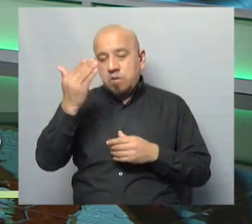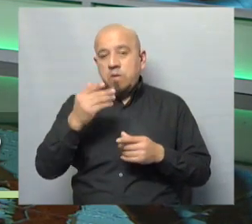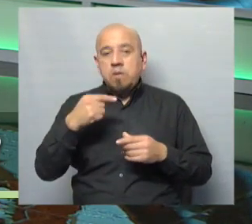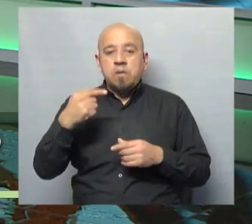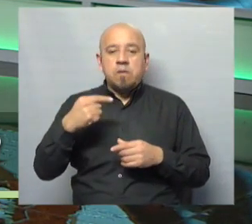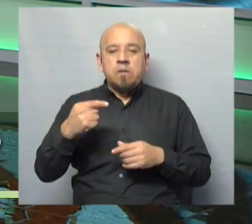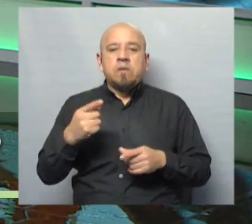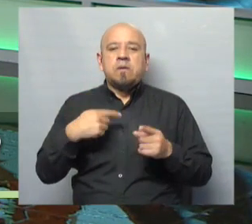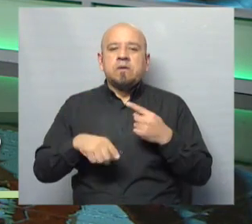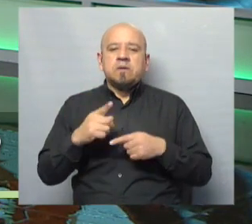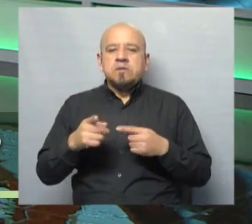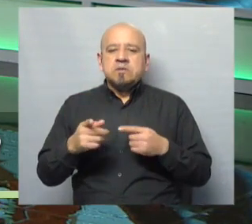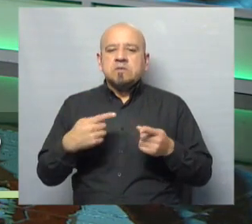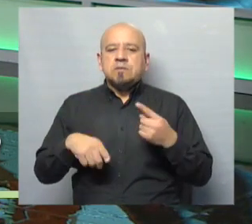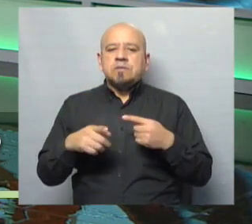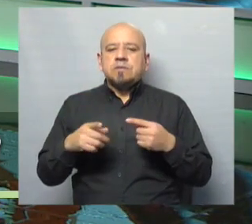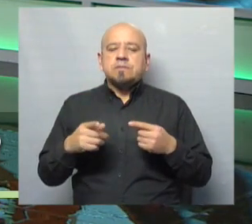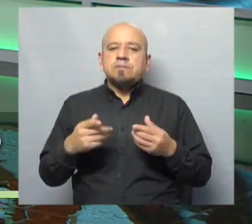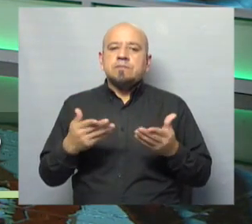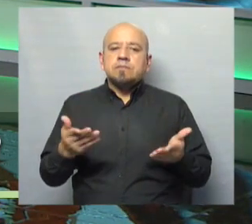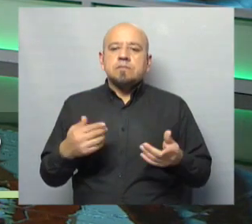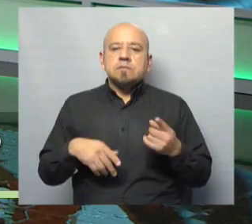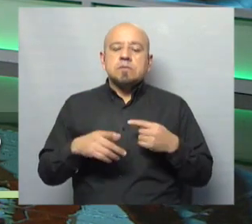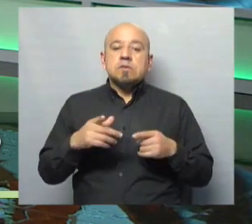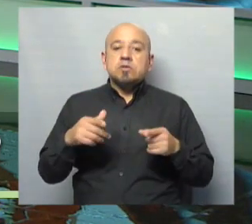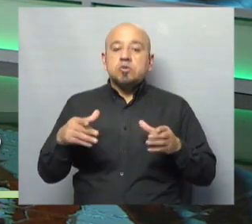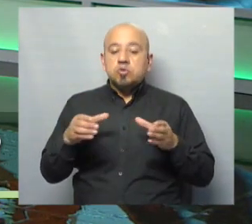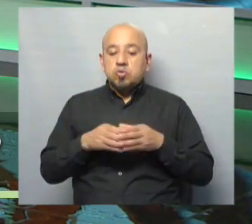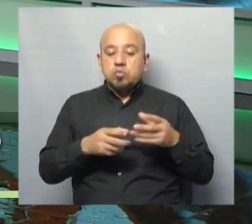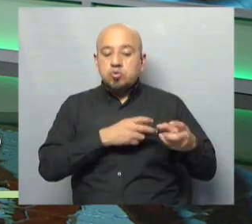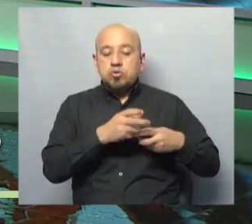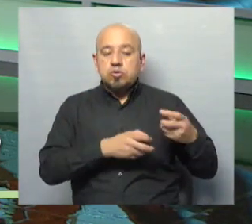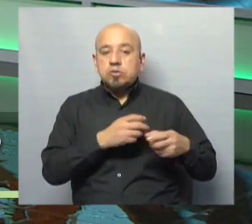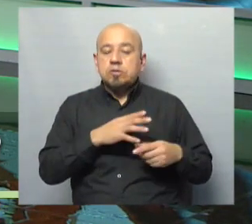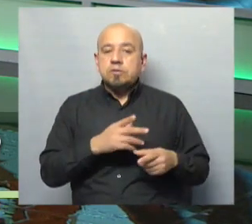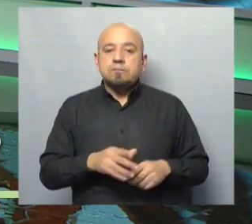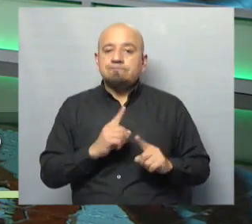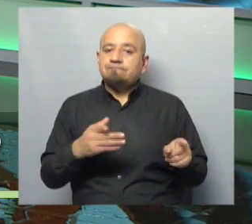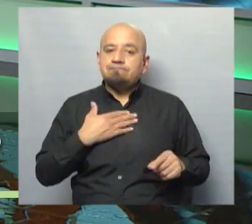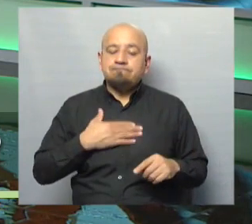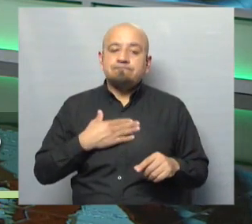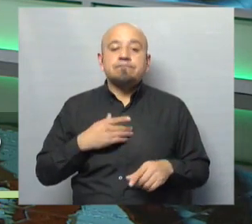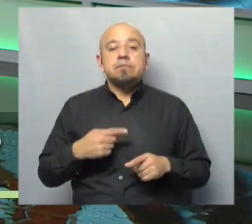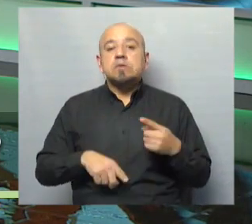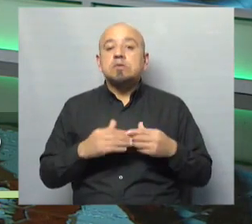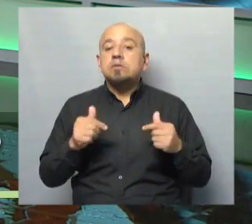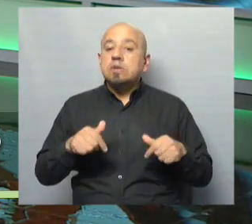pero empieza a verse un foco dentro de los propios votantes de la coalición que empieza a ver disconformidad es entonces de aquí en adelante los